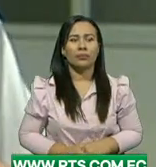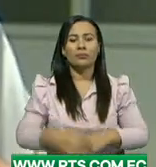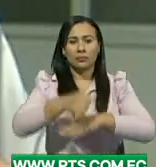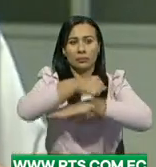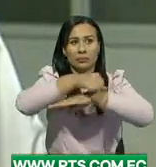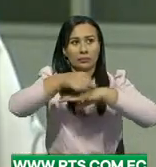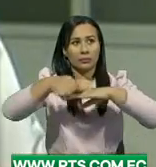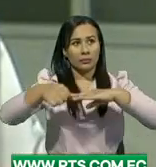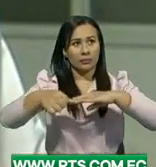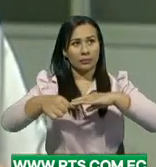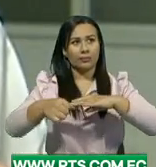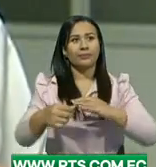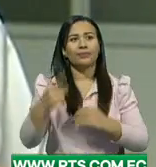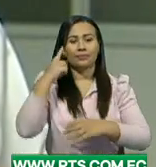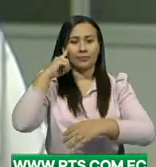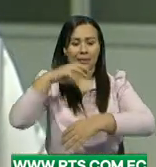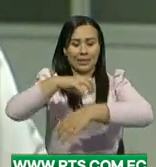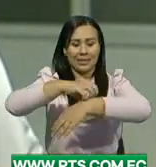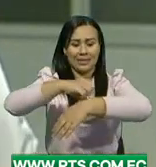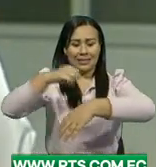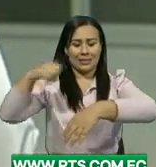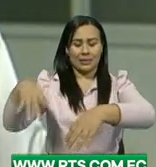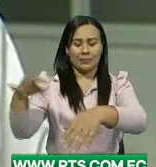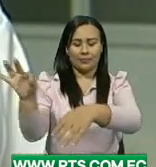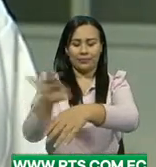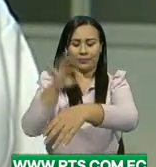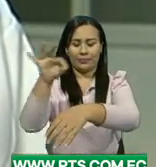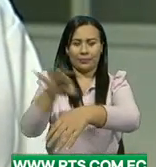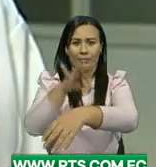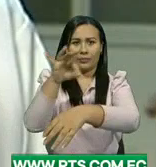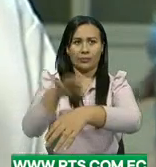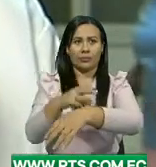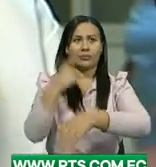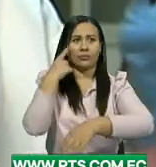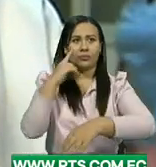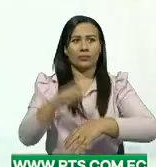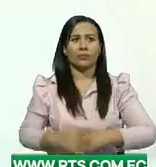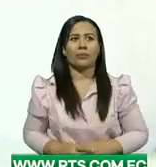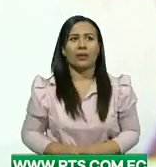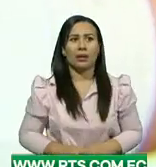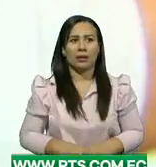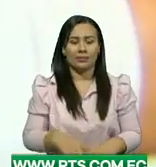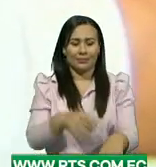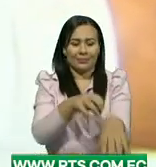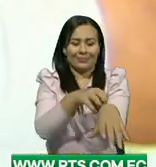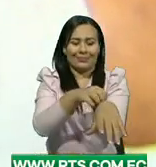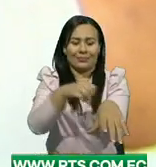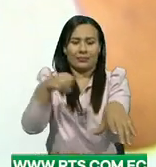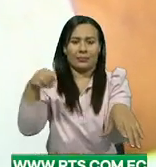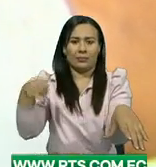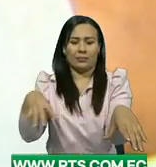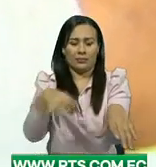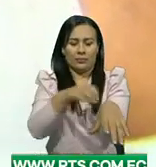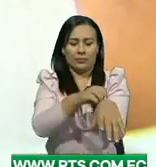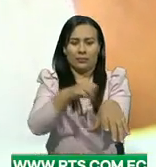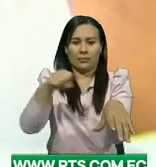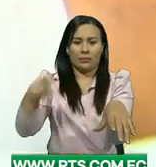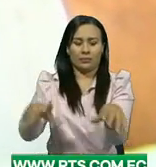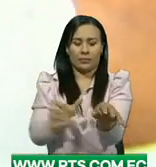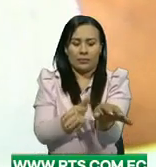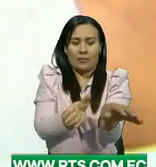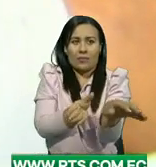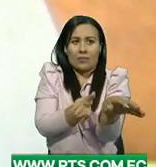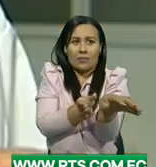quirófano para extraerle bajo anestesia el cuerpo extraño. Ya una vez que se lo extrajo, se le hizo